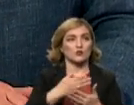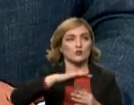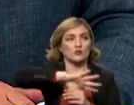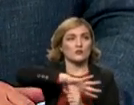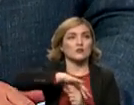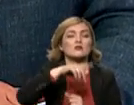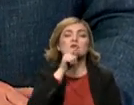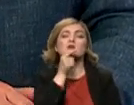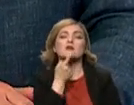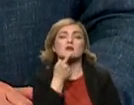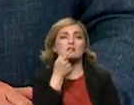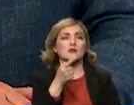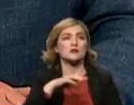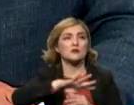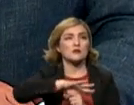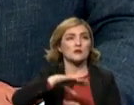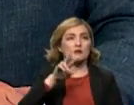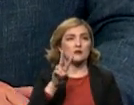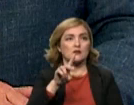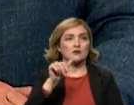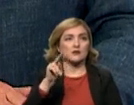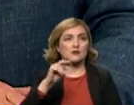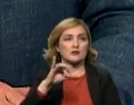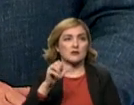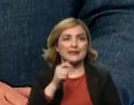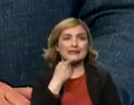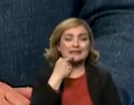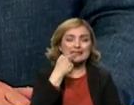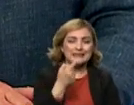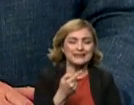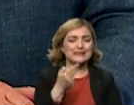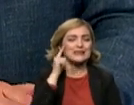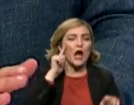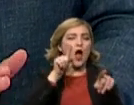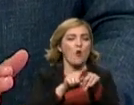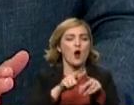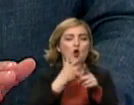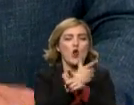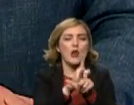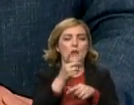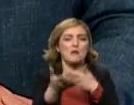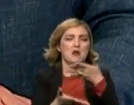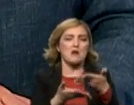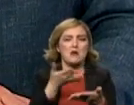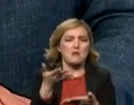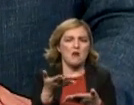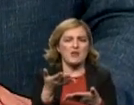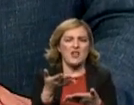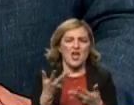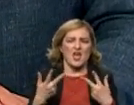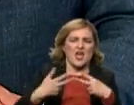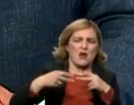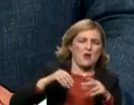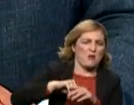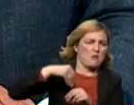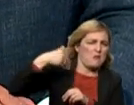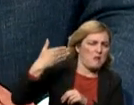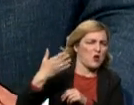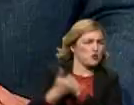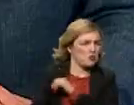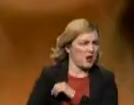lo dijo el canciller José Valencia. Además, reconoció que un tratado de libre comercio está lejos de las políticas exteriores de Donald Trump.